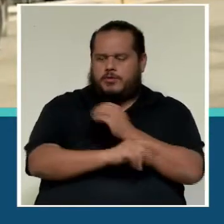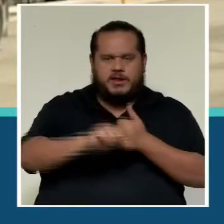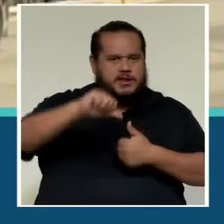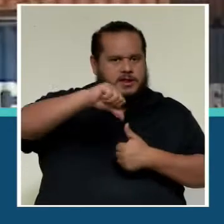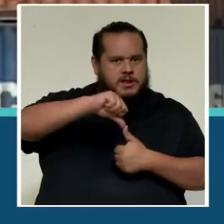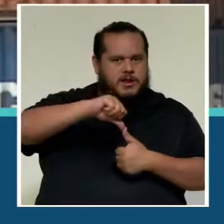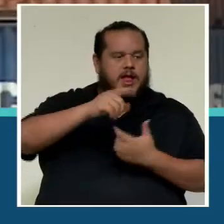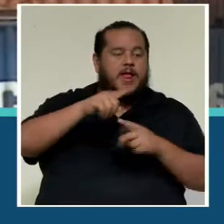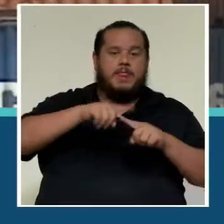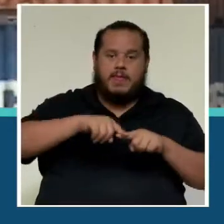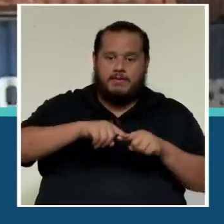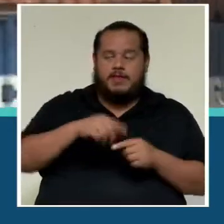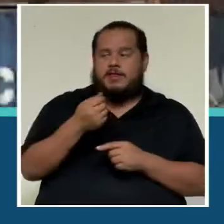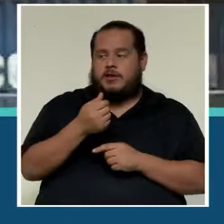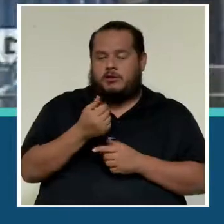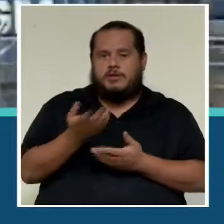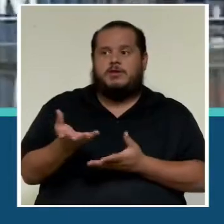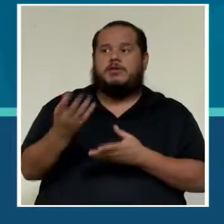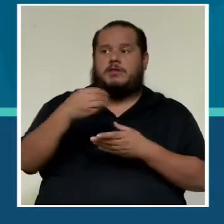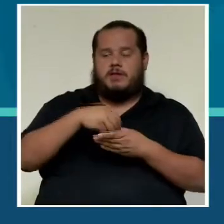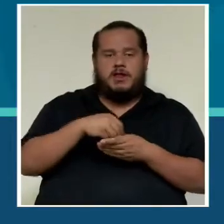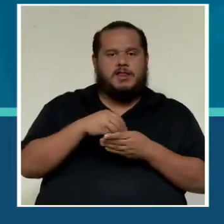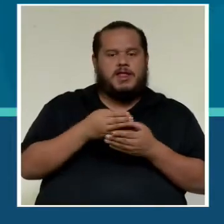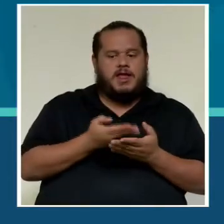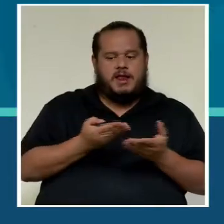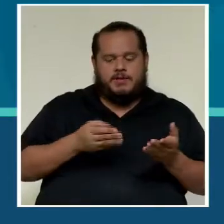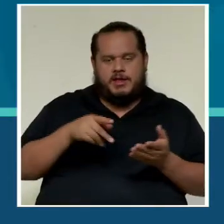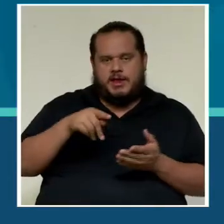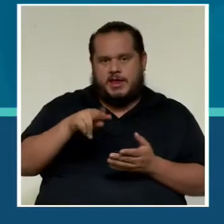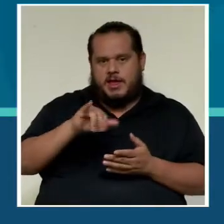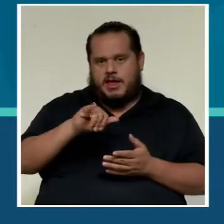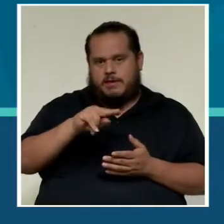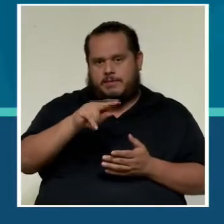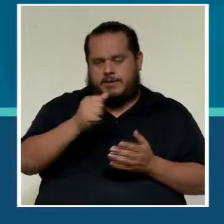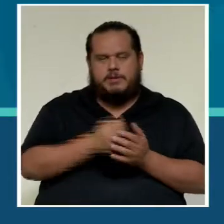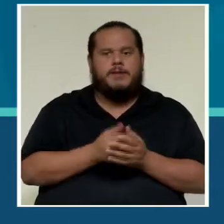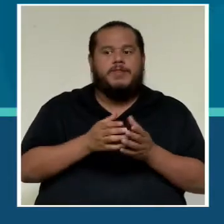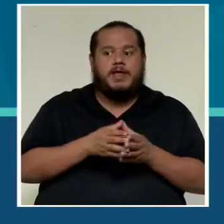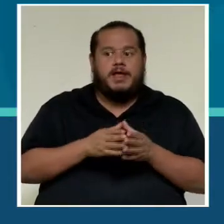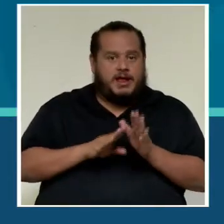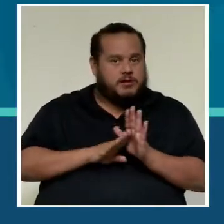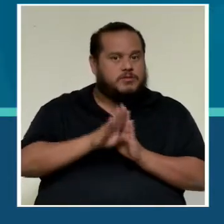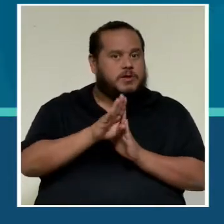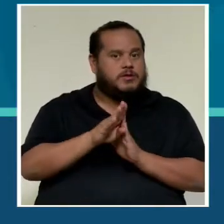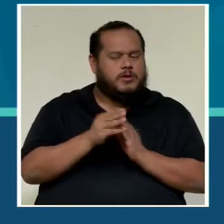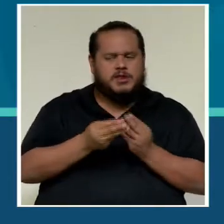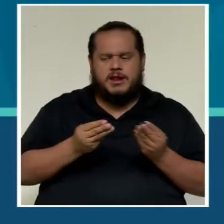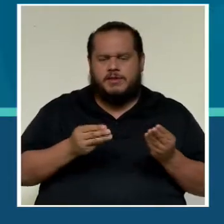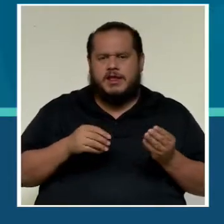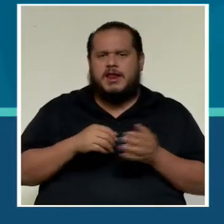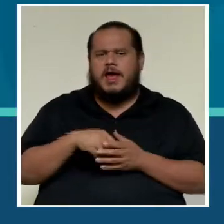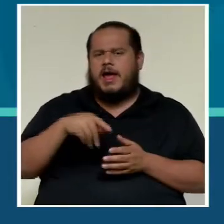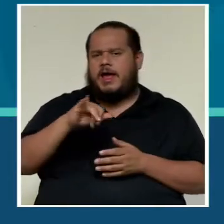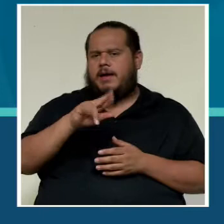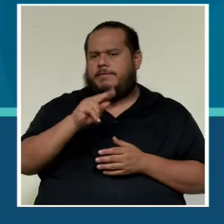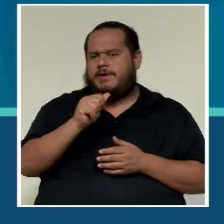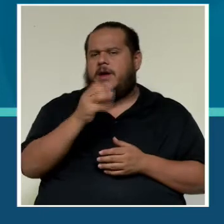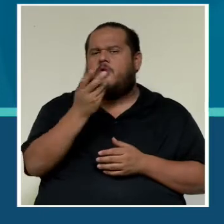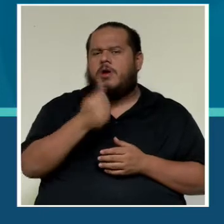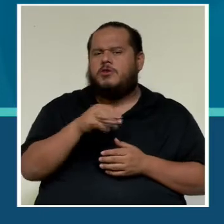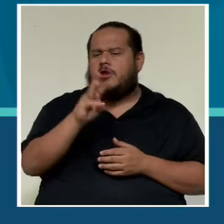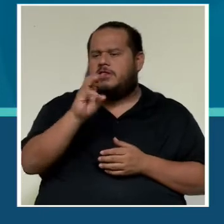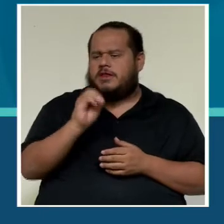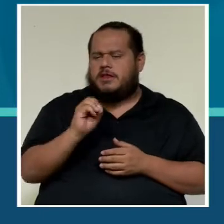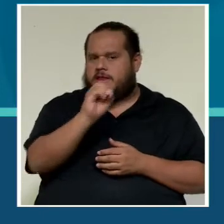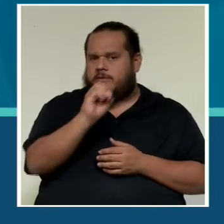los precios importados de la materia prima. En enero, el incremento en la materia prima fue de un 60%, el más alto